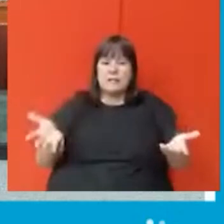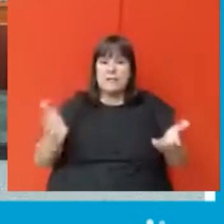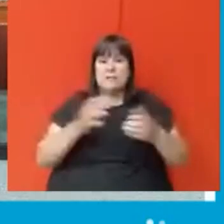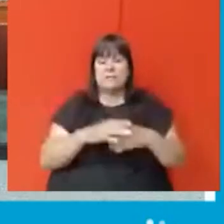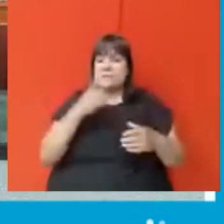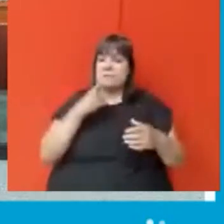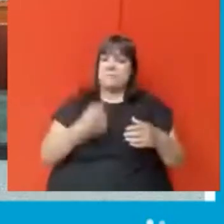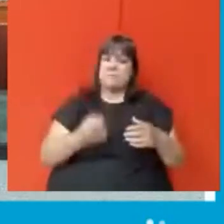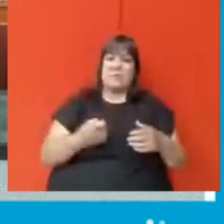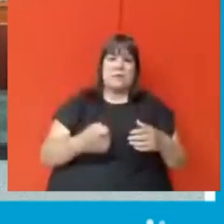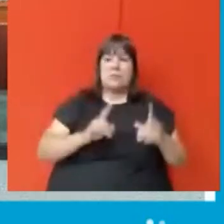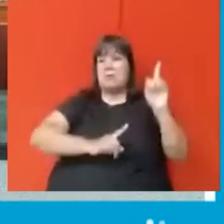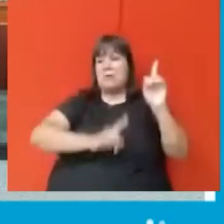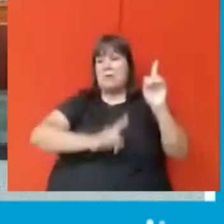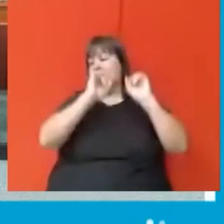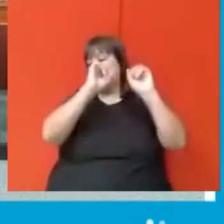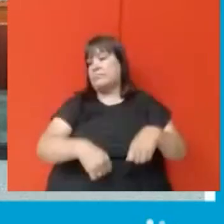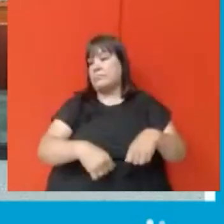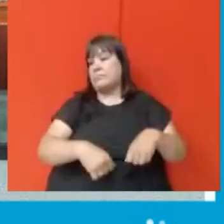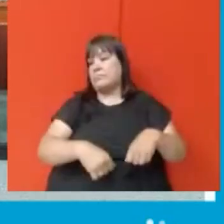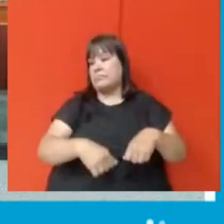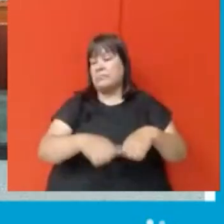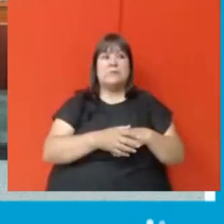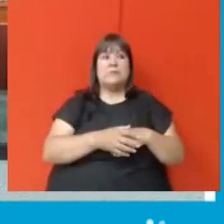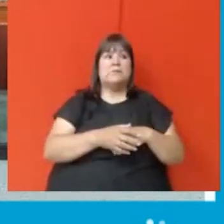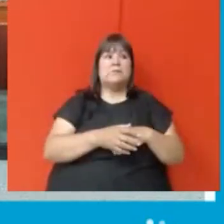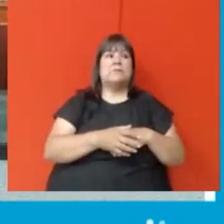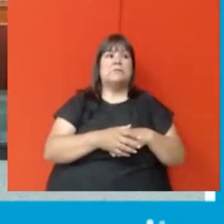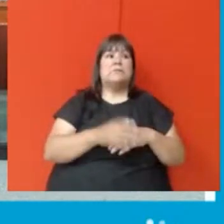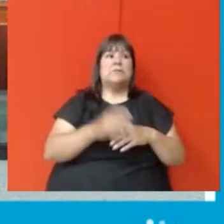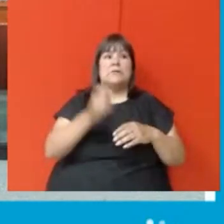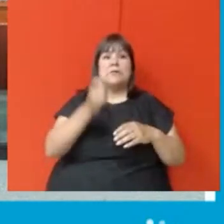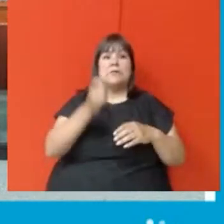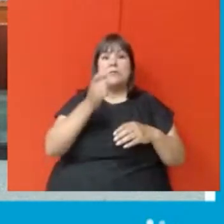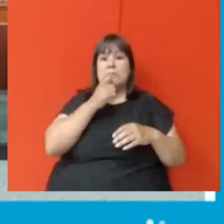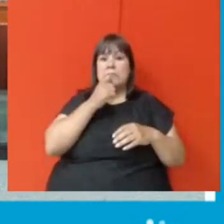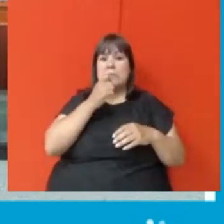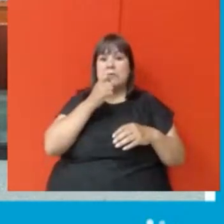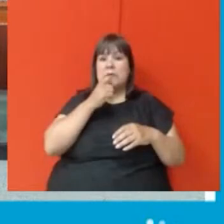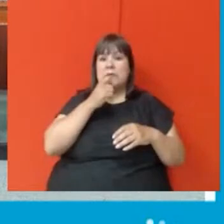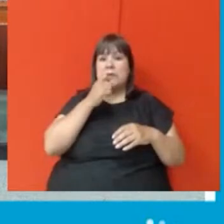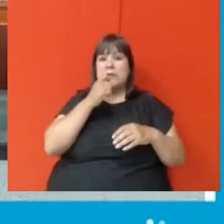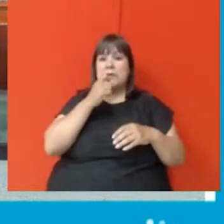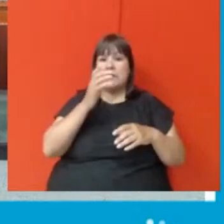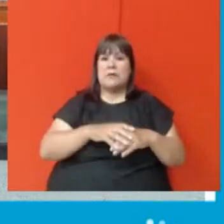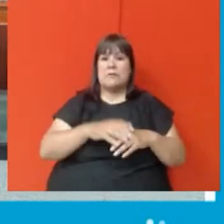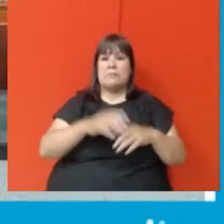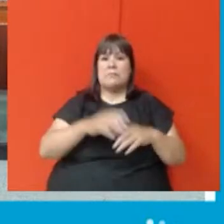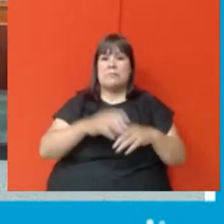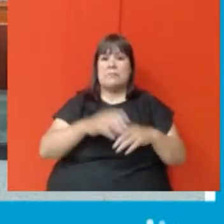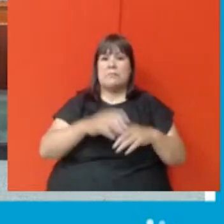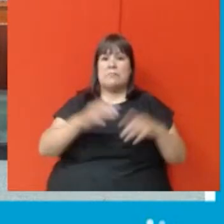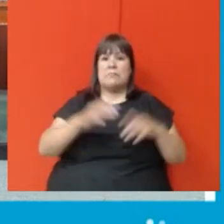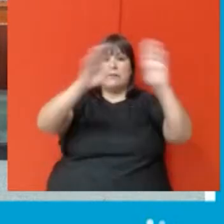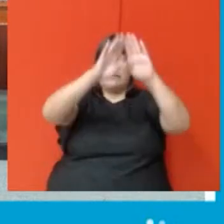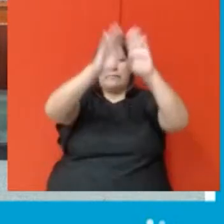Pero eso de, por ejemplo, hacer las necesidades con la puerta abierta, poner la chata sin poner un biombo en